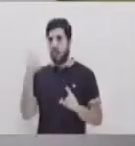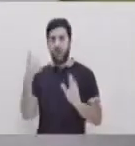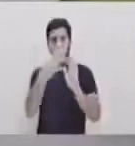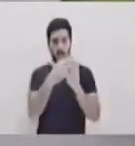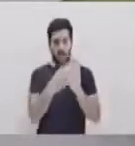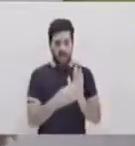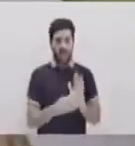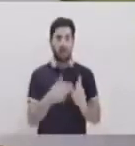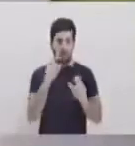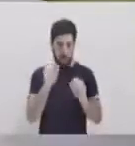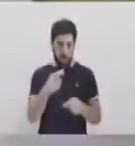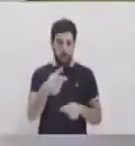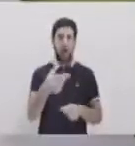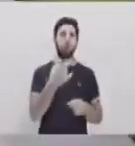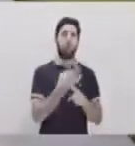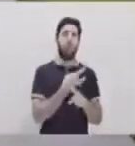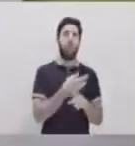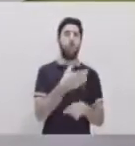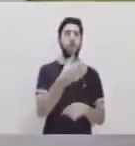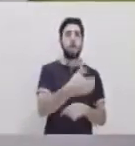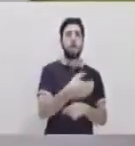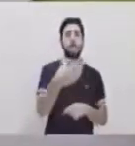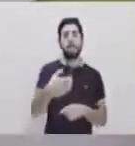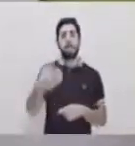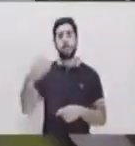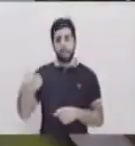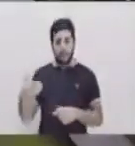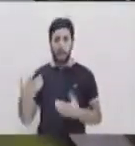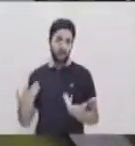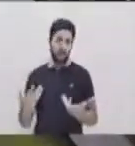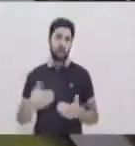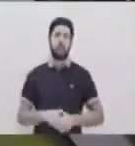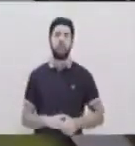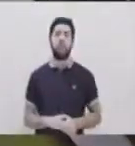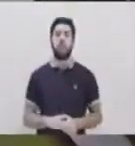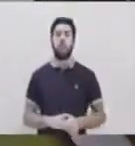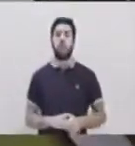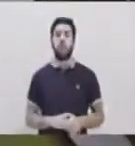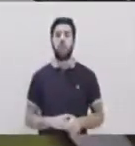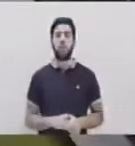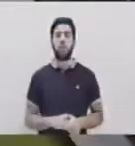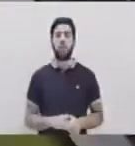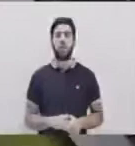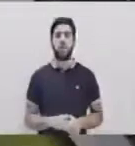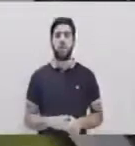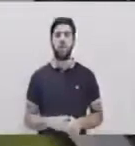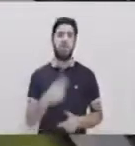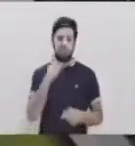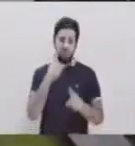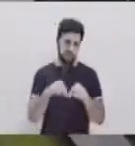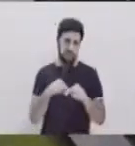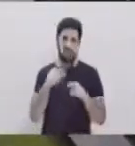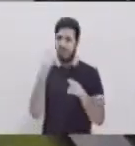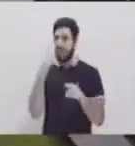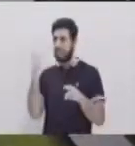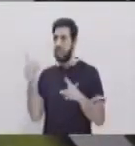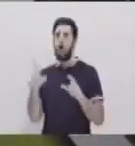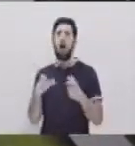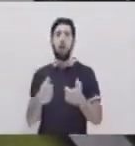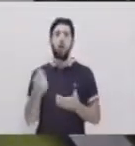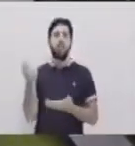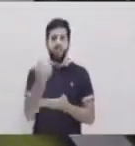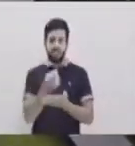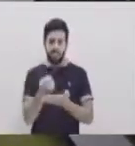Recipientes, puede ser un vaso. Y de preferencia tiene que ser transparente para que se pueda ver mejor el diseño, me